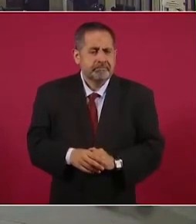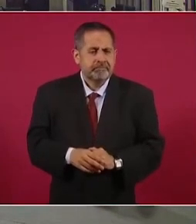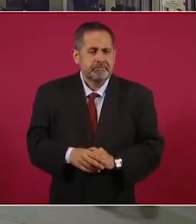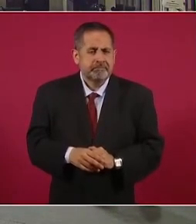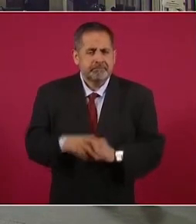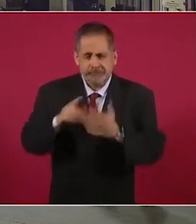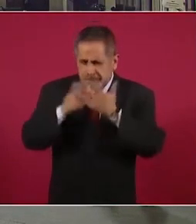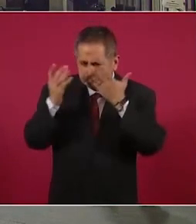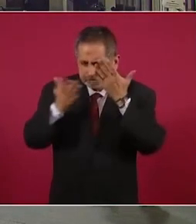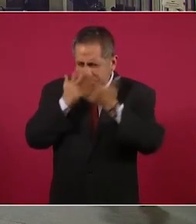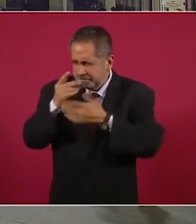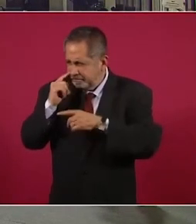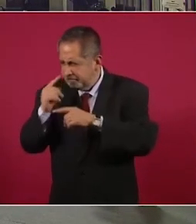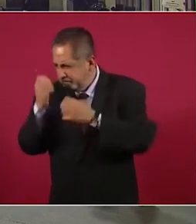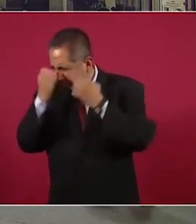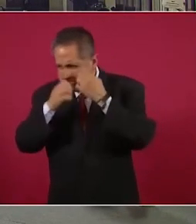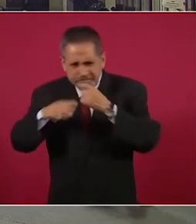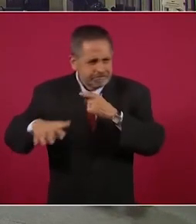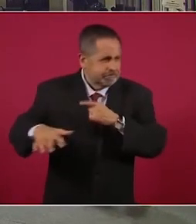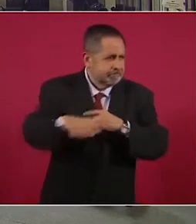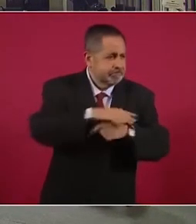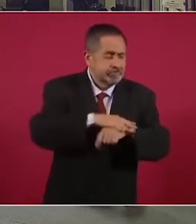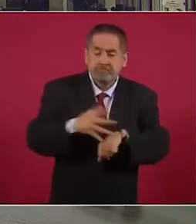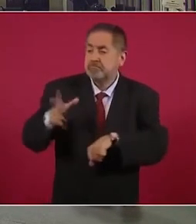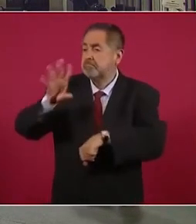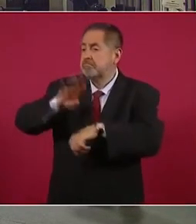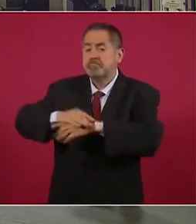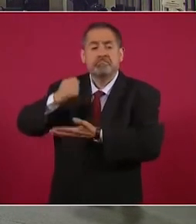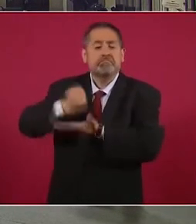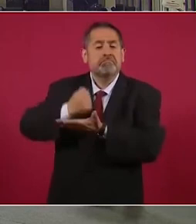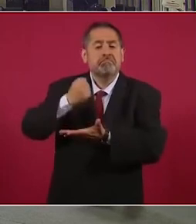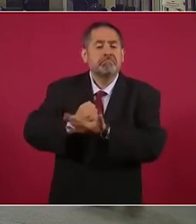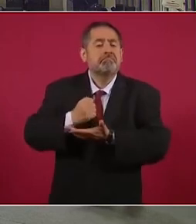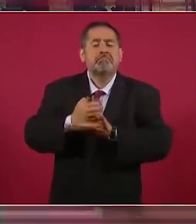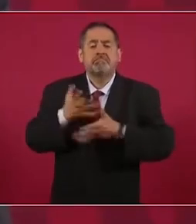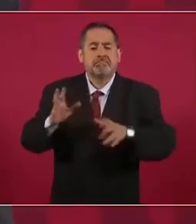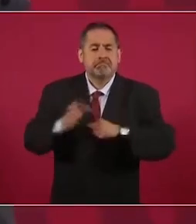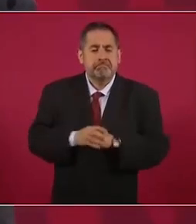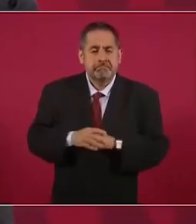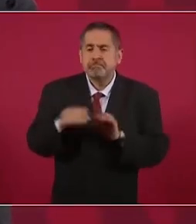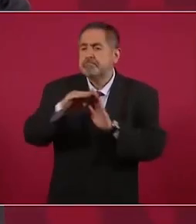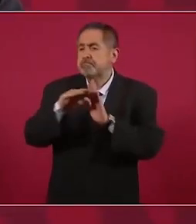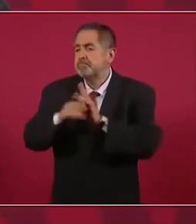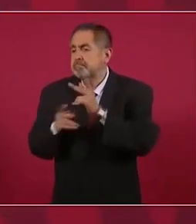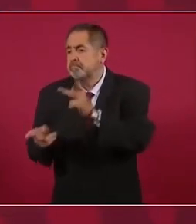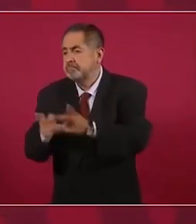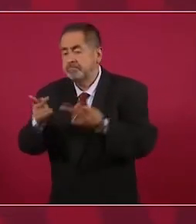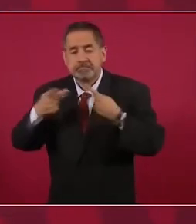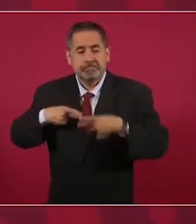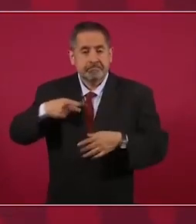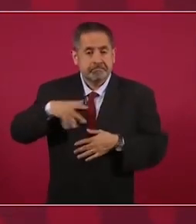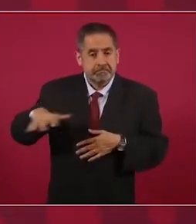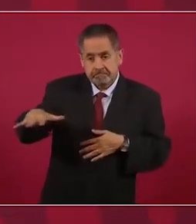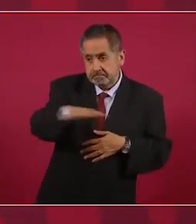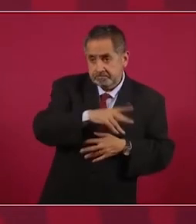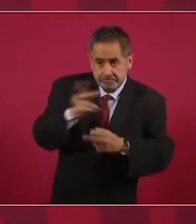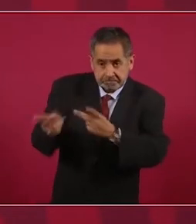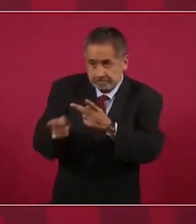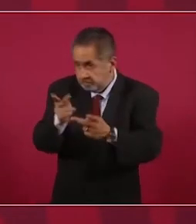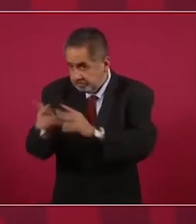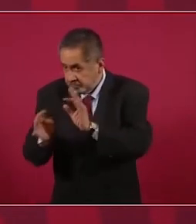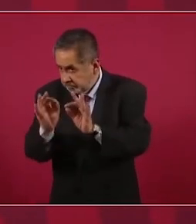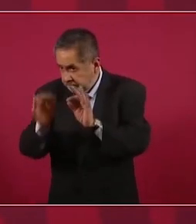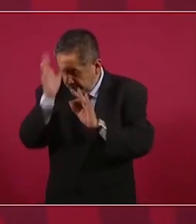todos los estudios de impacto ambiental autorizados, todas las consultas a la gente que